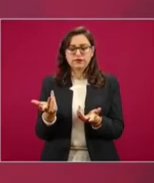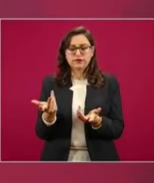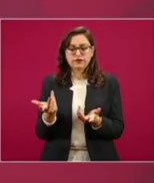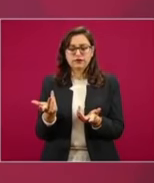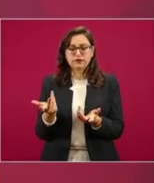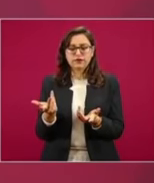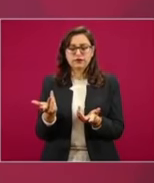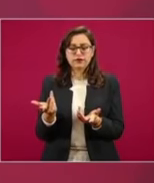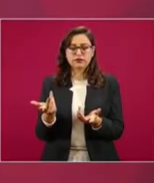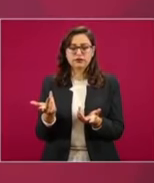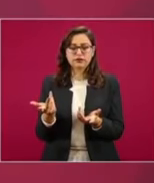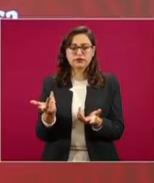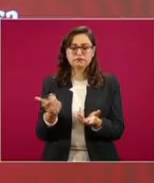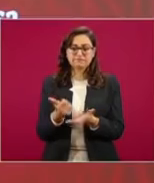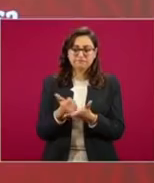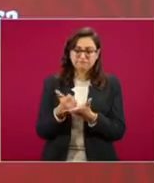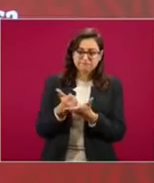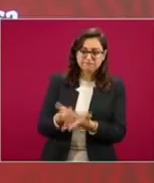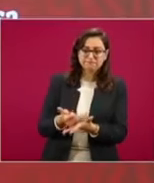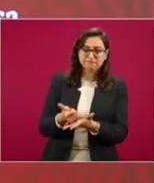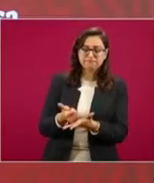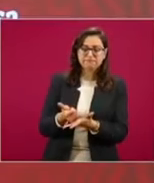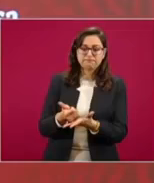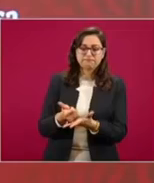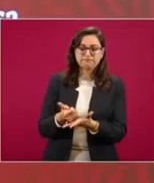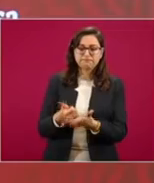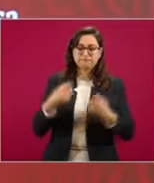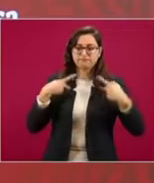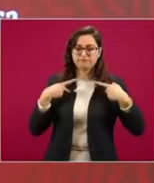ayude a que la gente